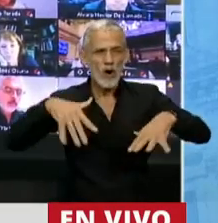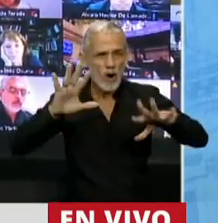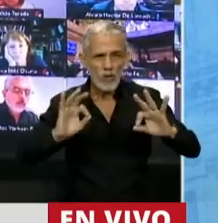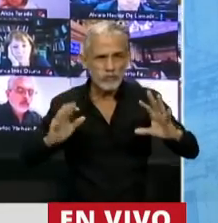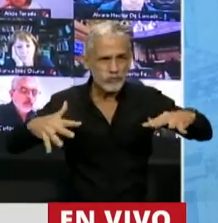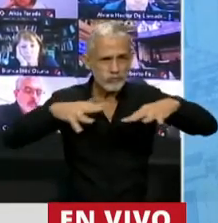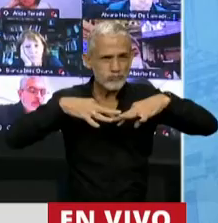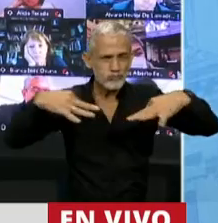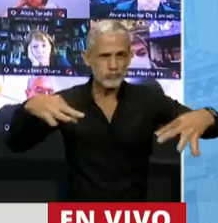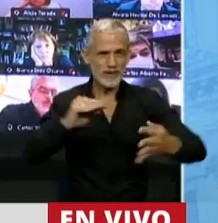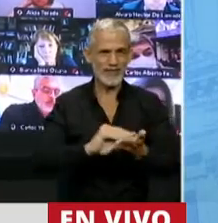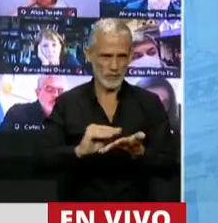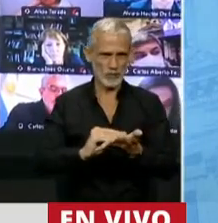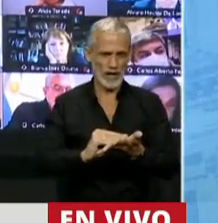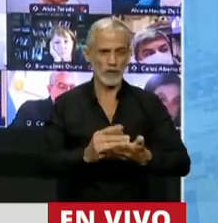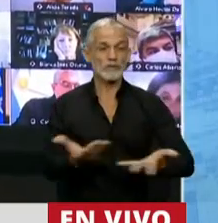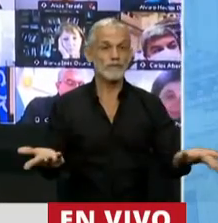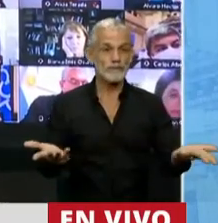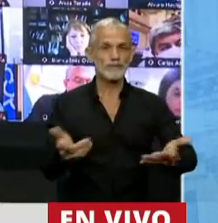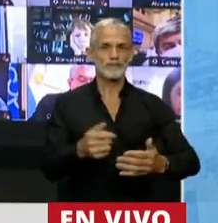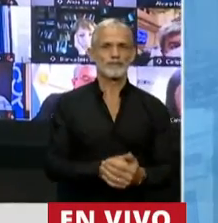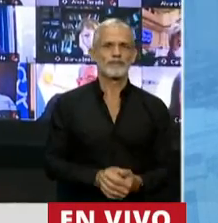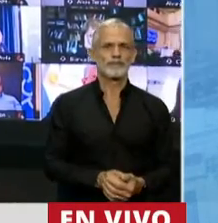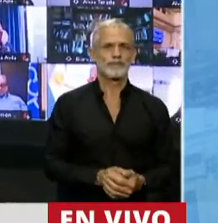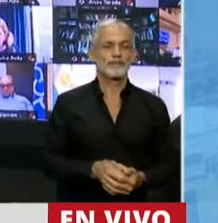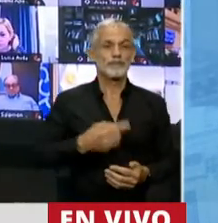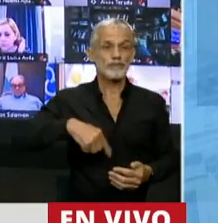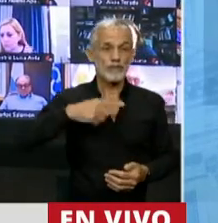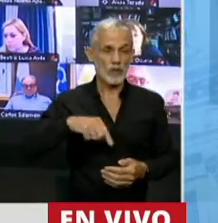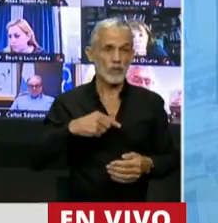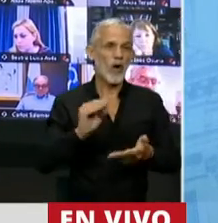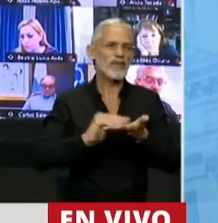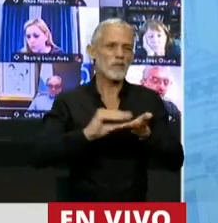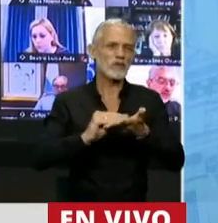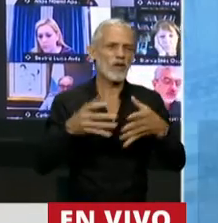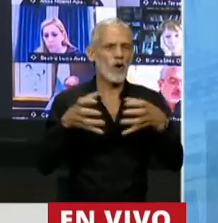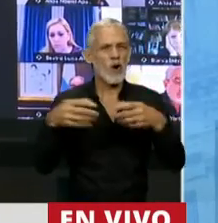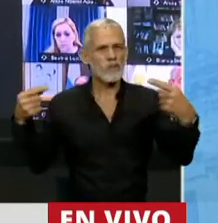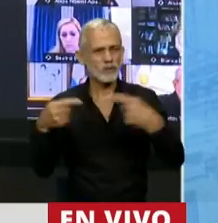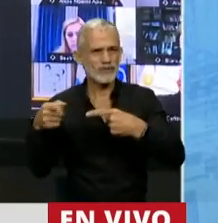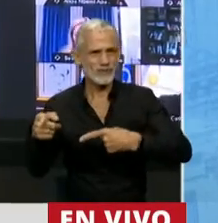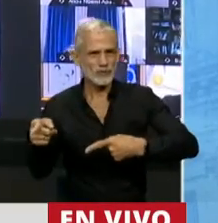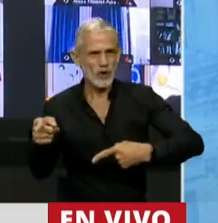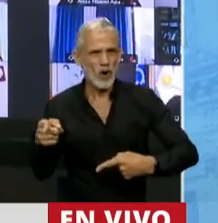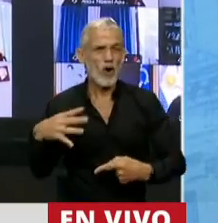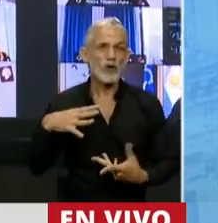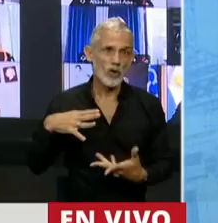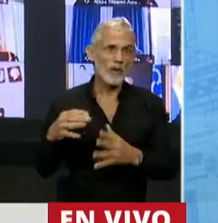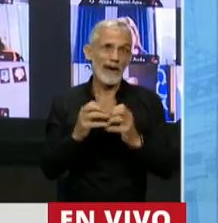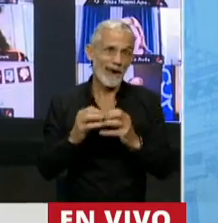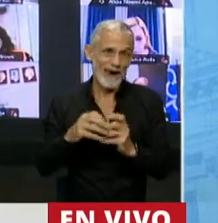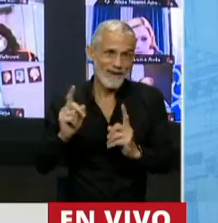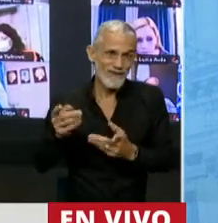integran la Cámara de Diputados. Por eso es que los diputados de la oposición todavía están